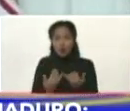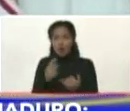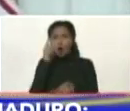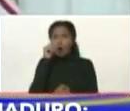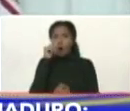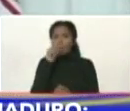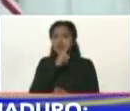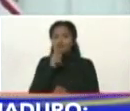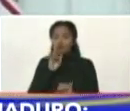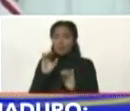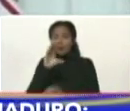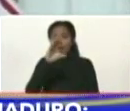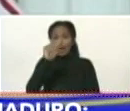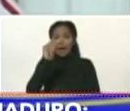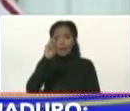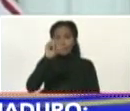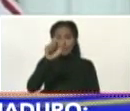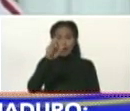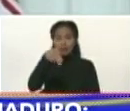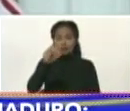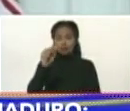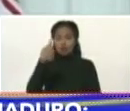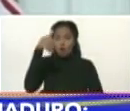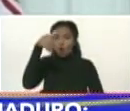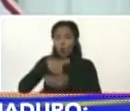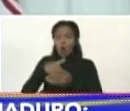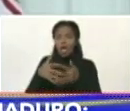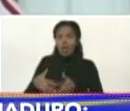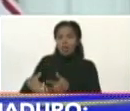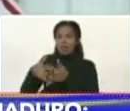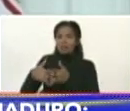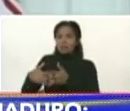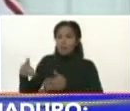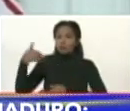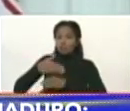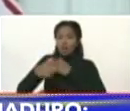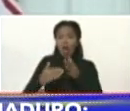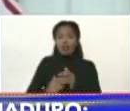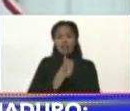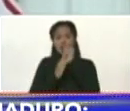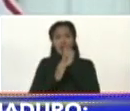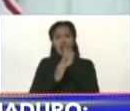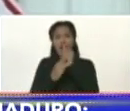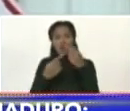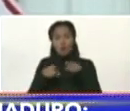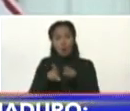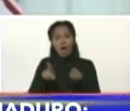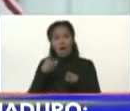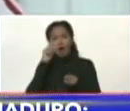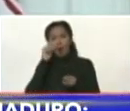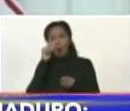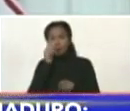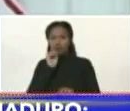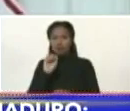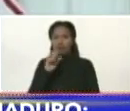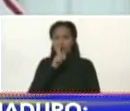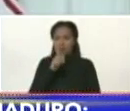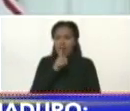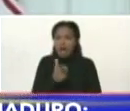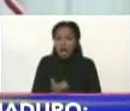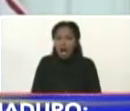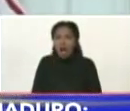llamado Camacho, que los gringos pusieron a liderar este movimiento fascista, es un nazi, es